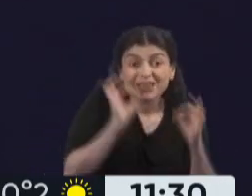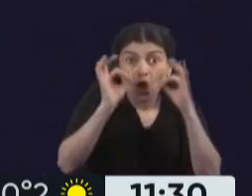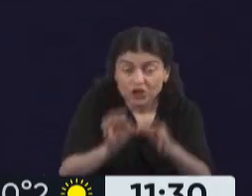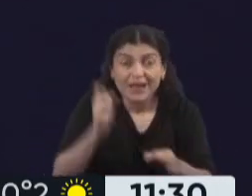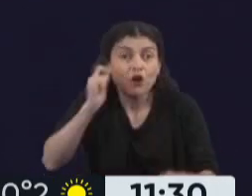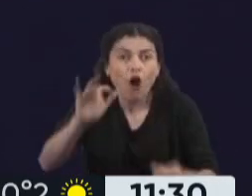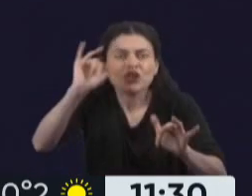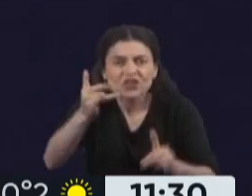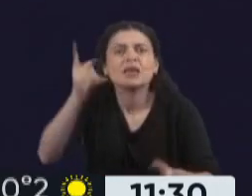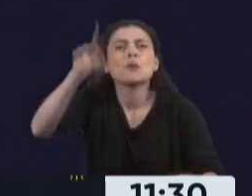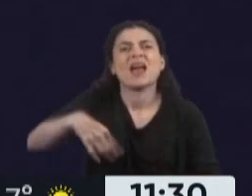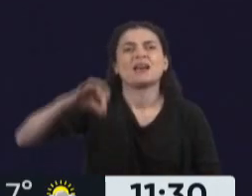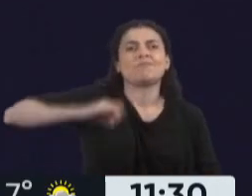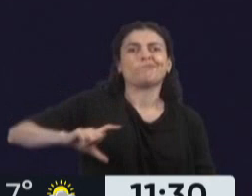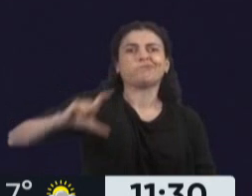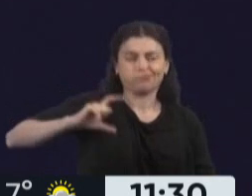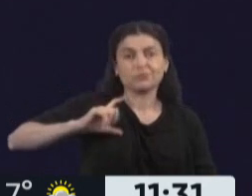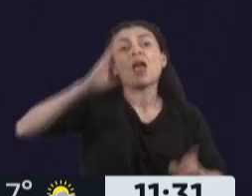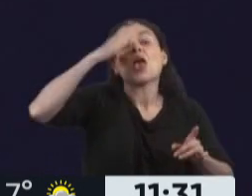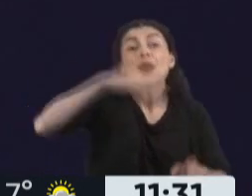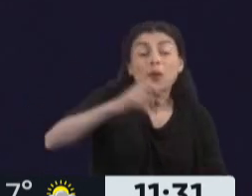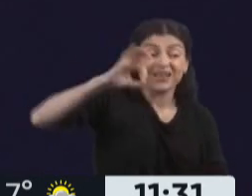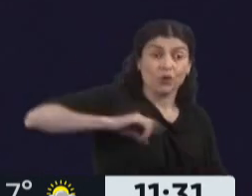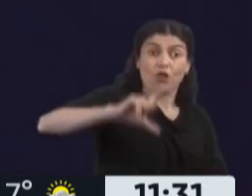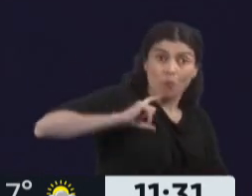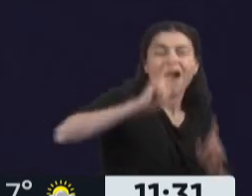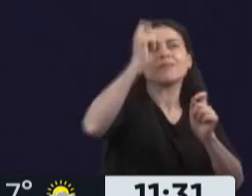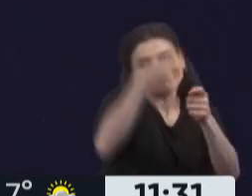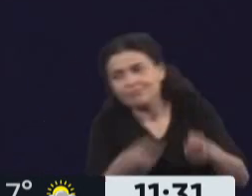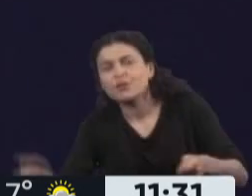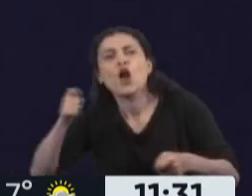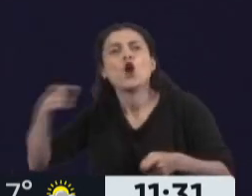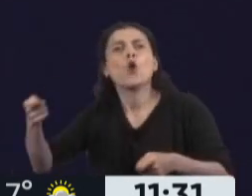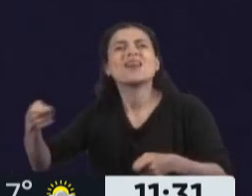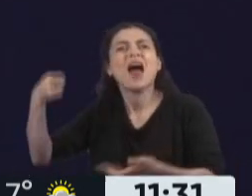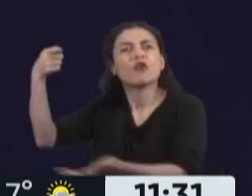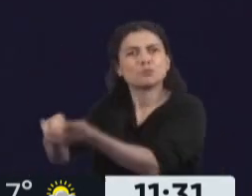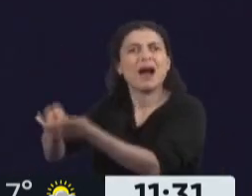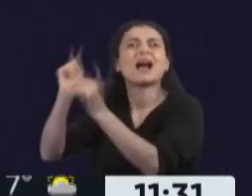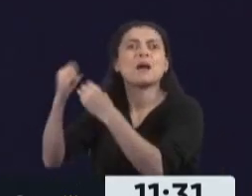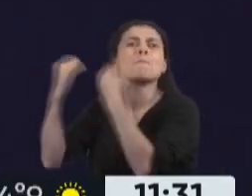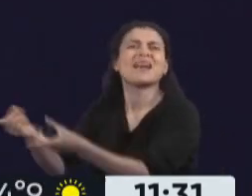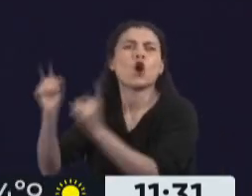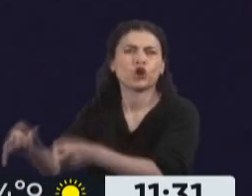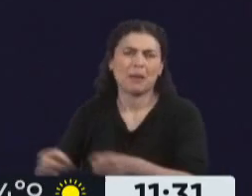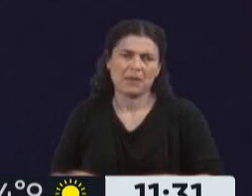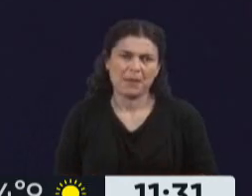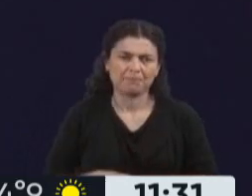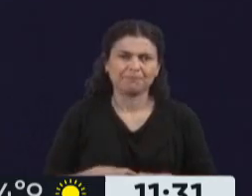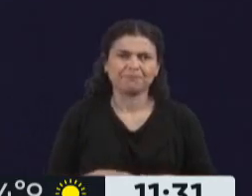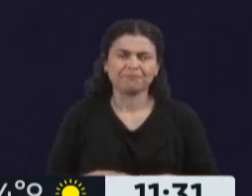el aporte real al sistema de reparto sea mayor, lo que va a implicar indefectiblemente que la